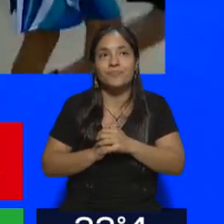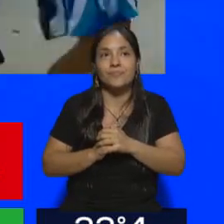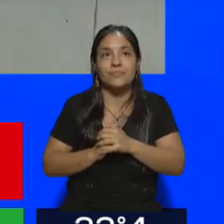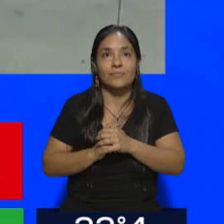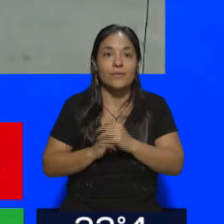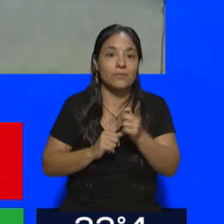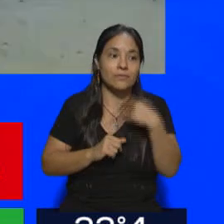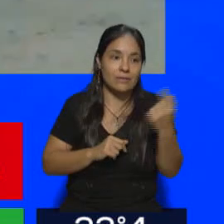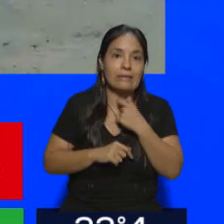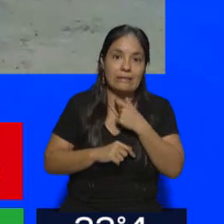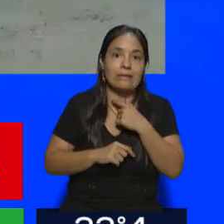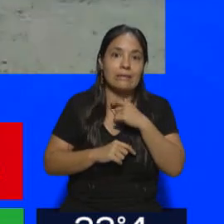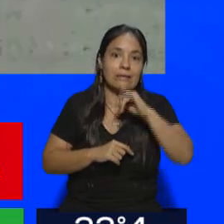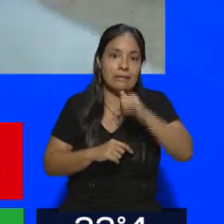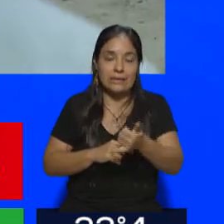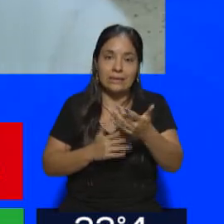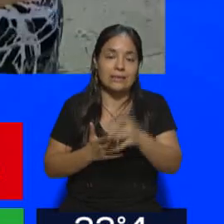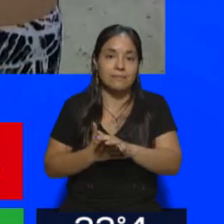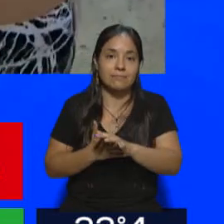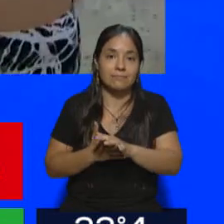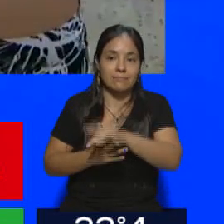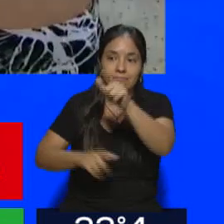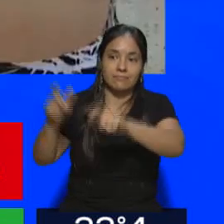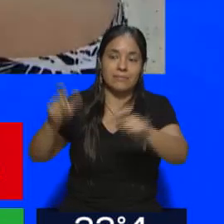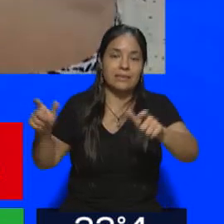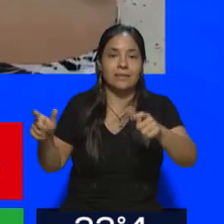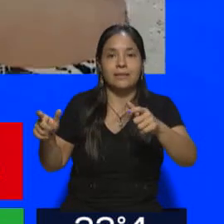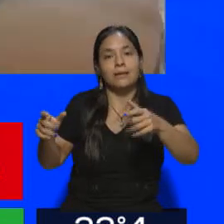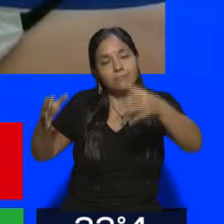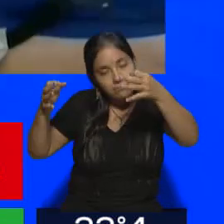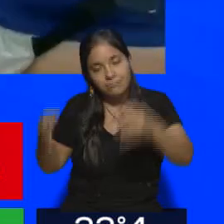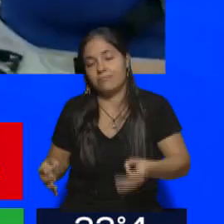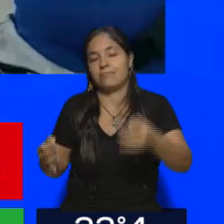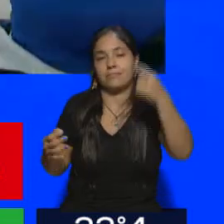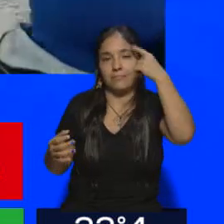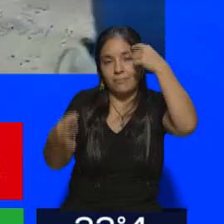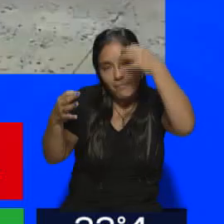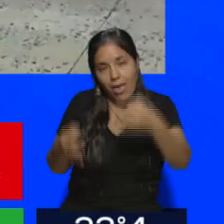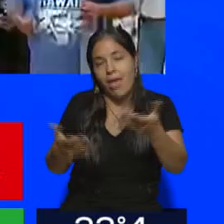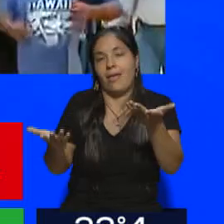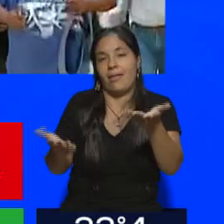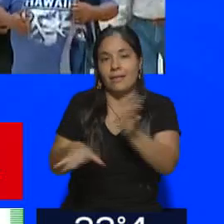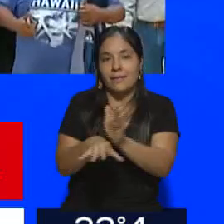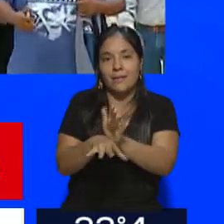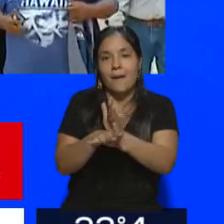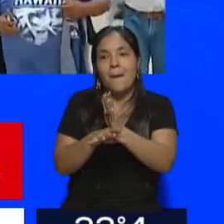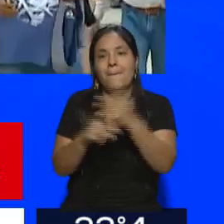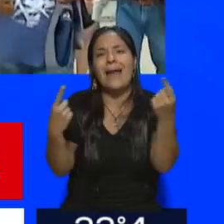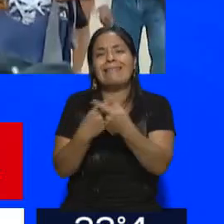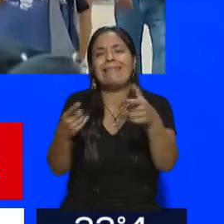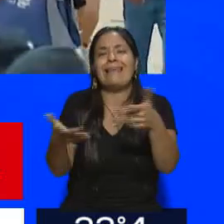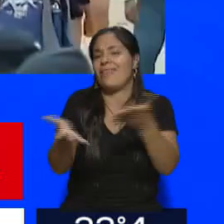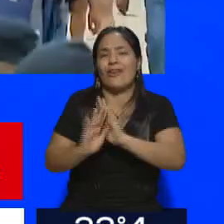abogamos por que el sentido común impere, es un partido de fútbol. Y a los complicados hay